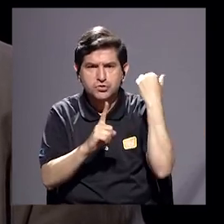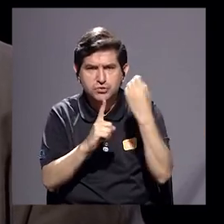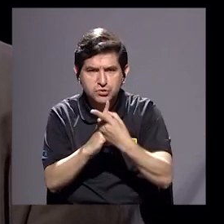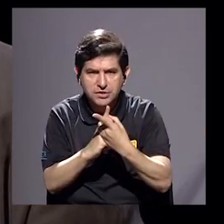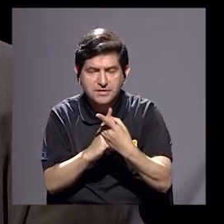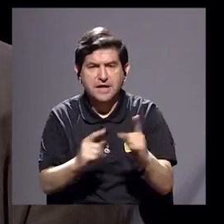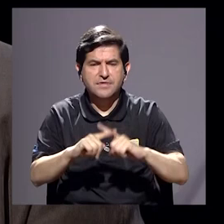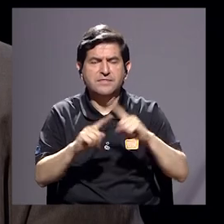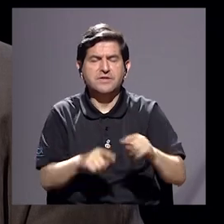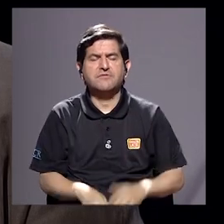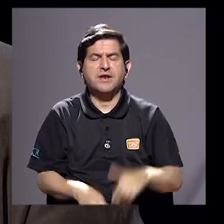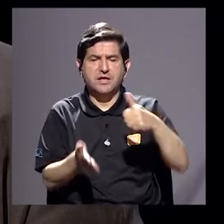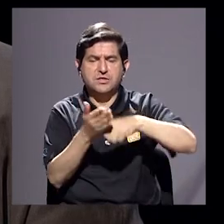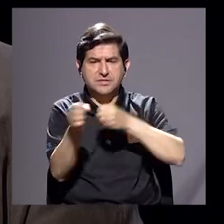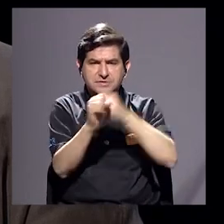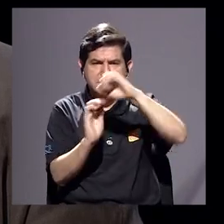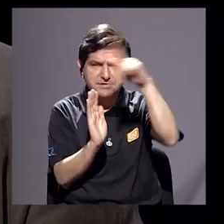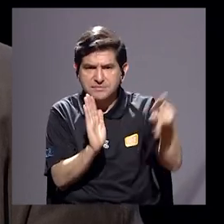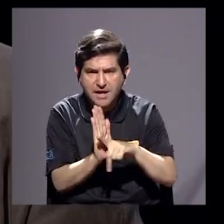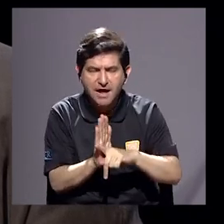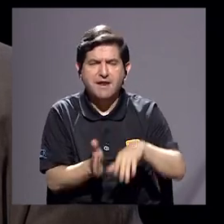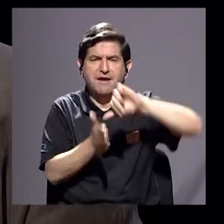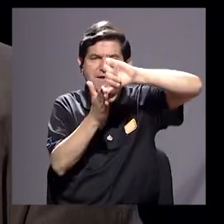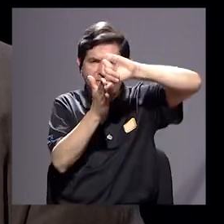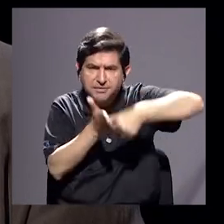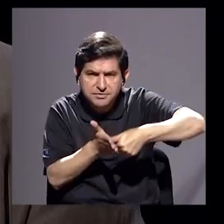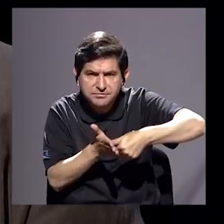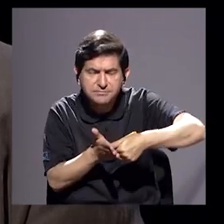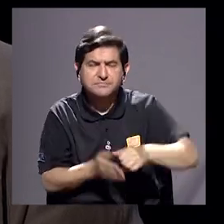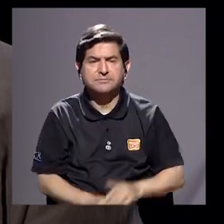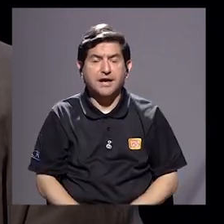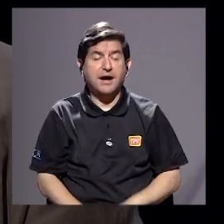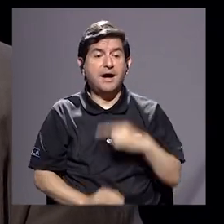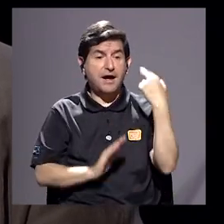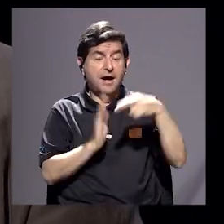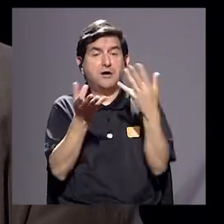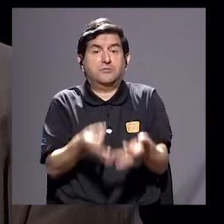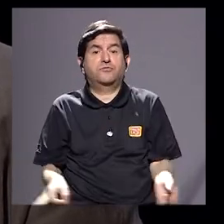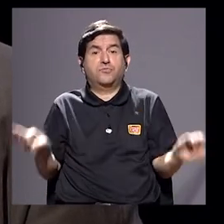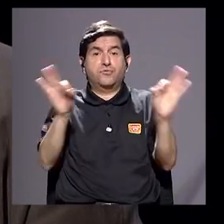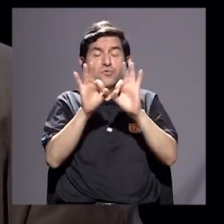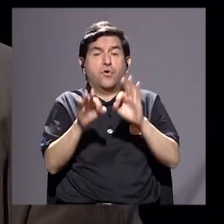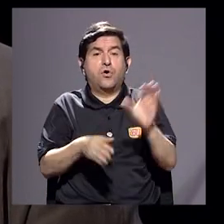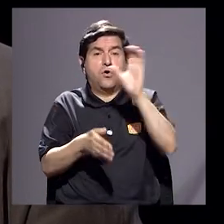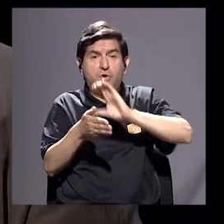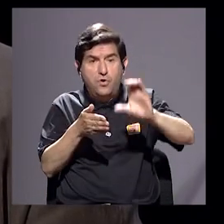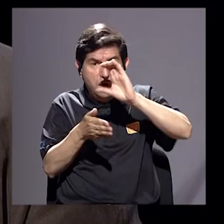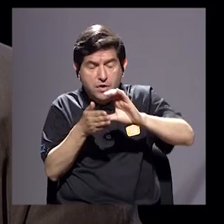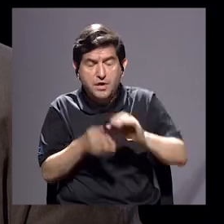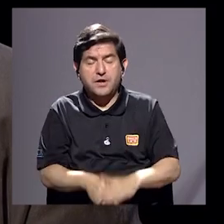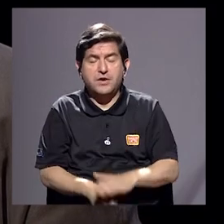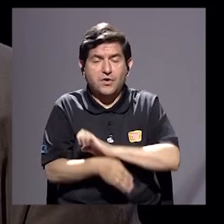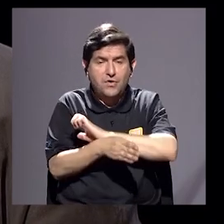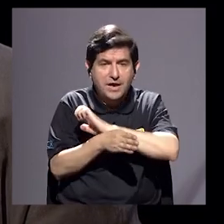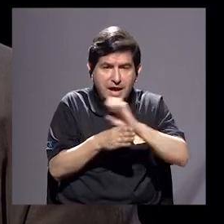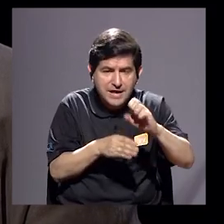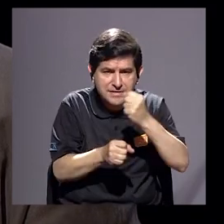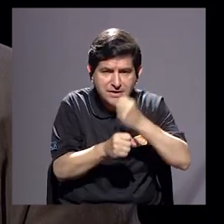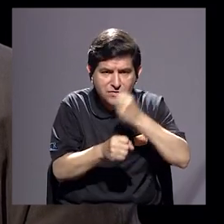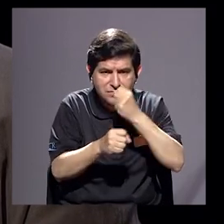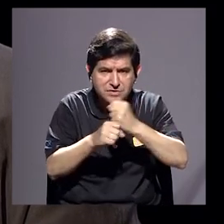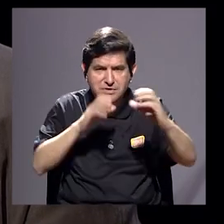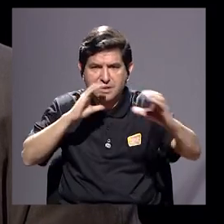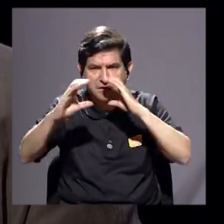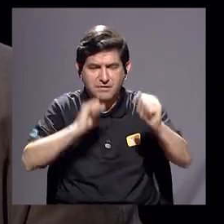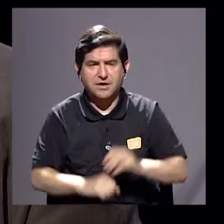varios votos de la sala constitucional han insistido en el rol fundamental de este colegio en la parte ética del ejercicio de la